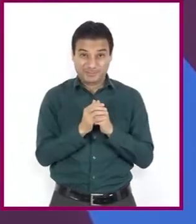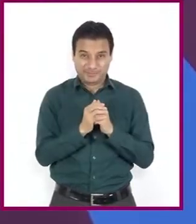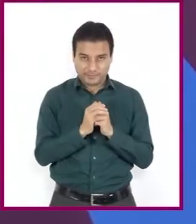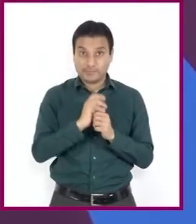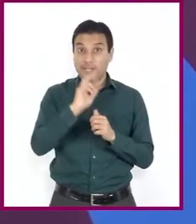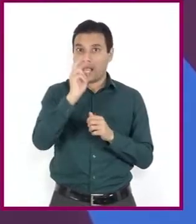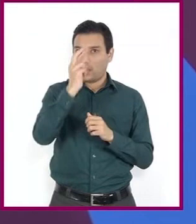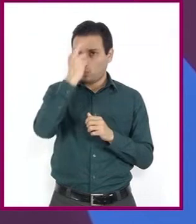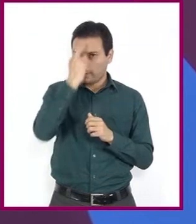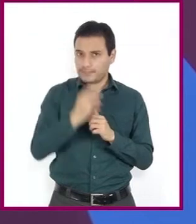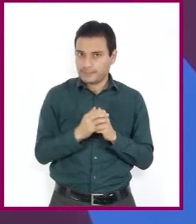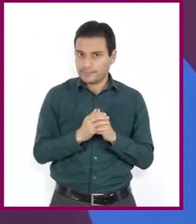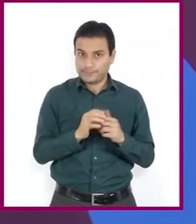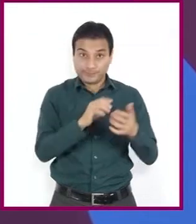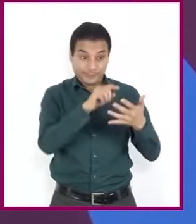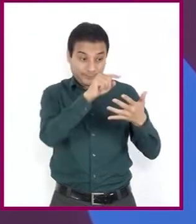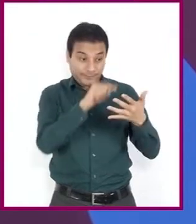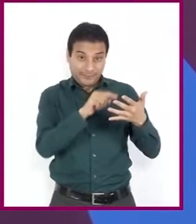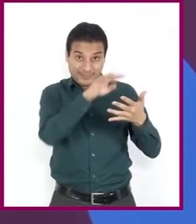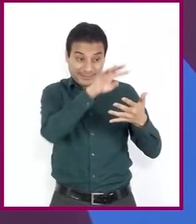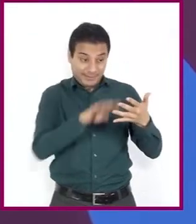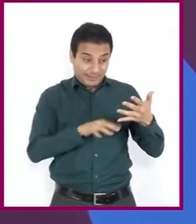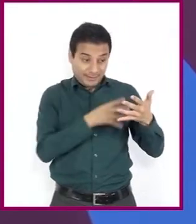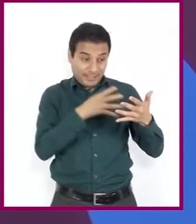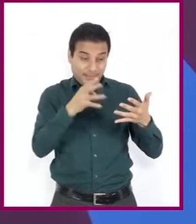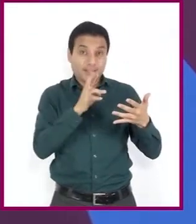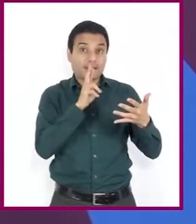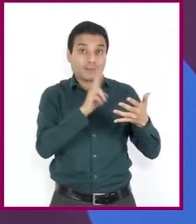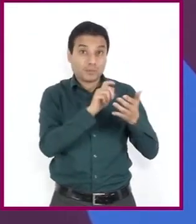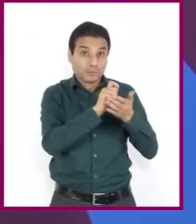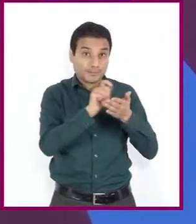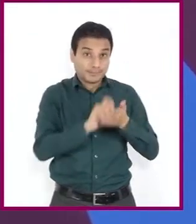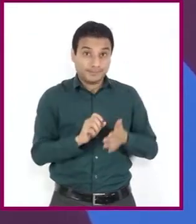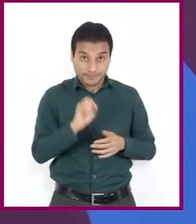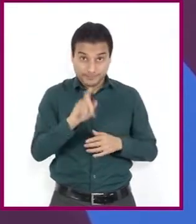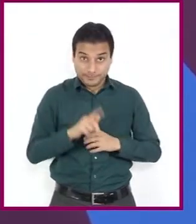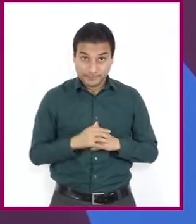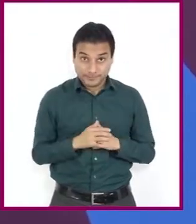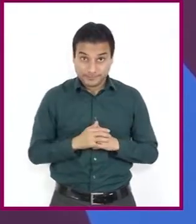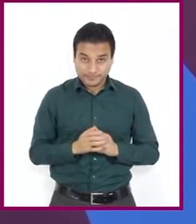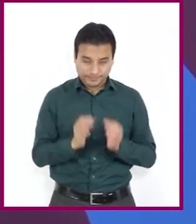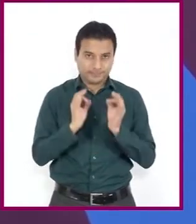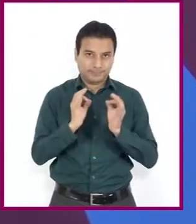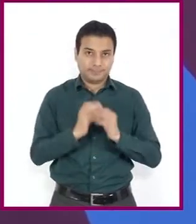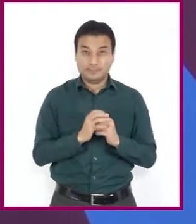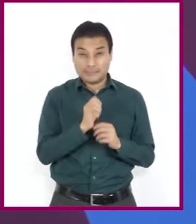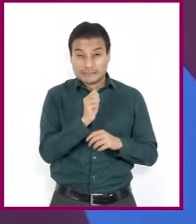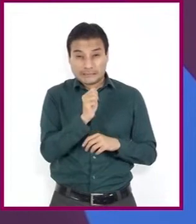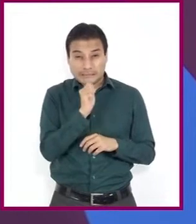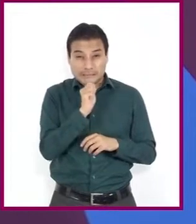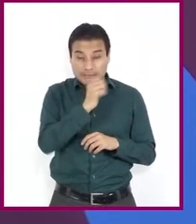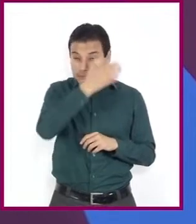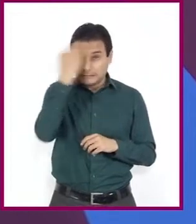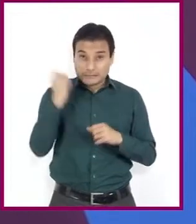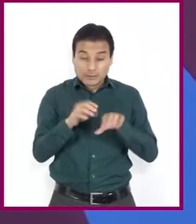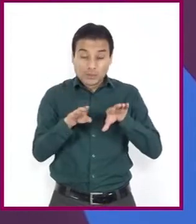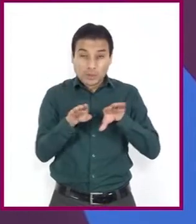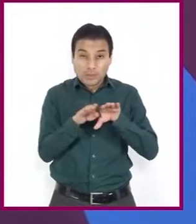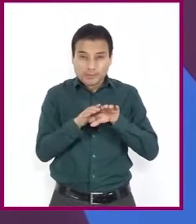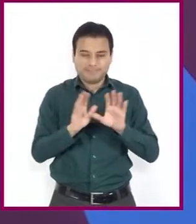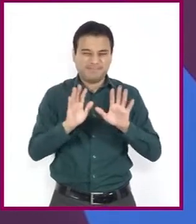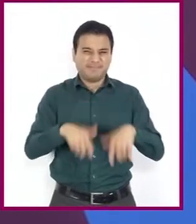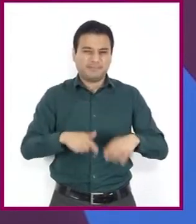recuerden cuáles son estos elementos y cómo identificarlos dentro del cuento. Si no, no se preocupen.